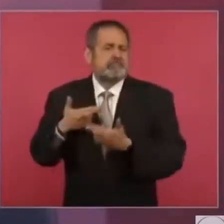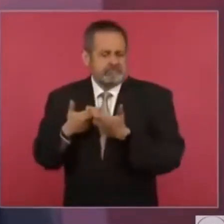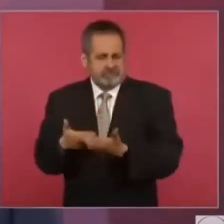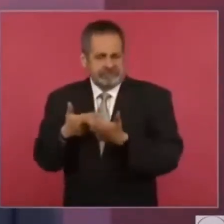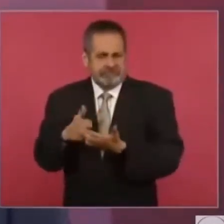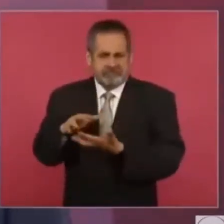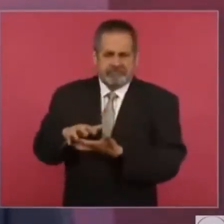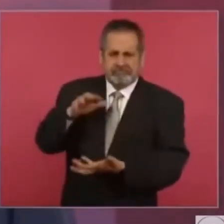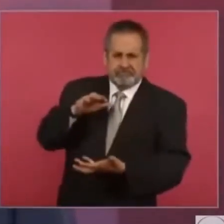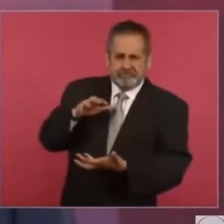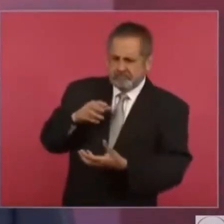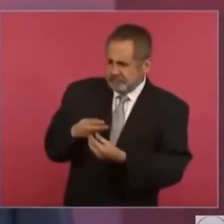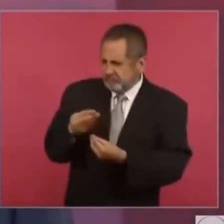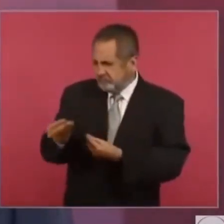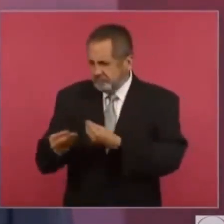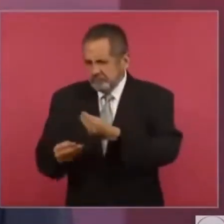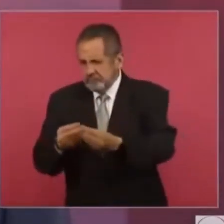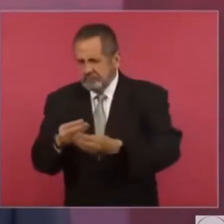no tenemos,